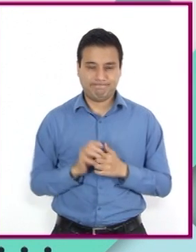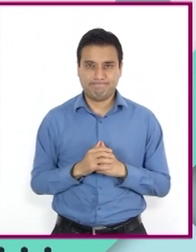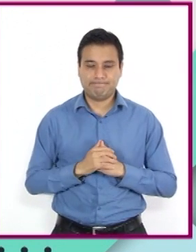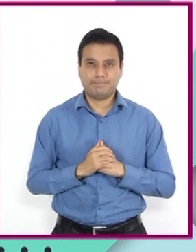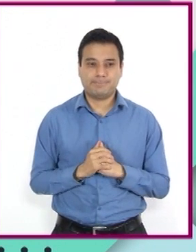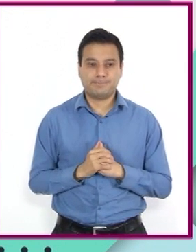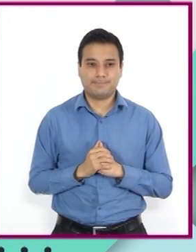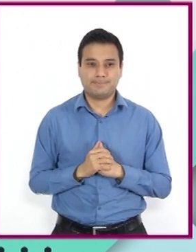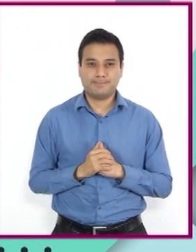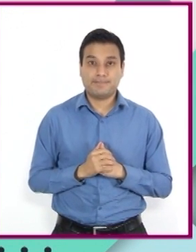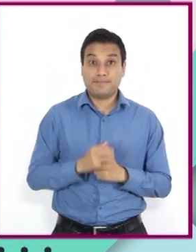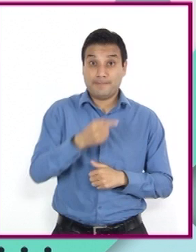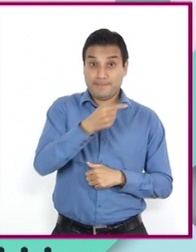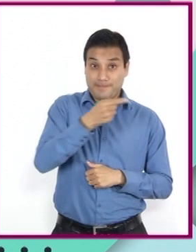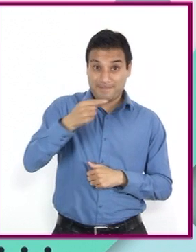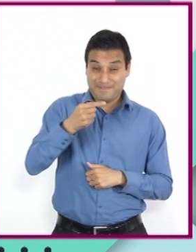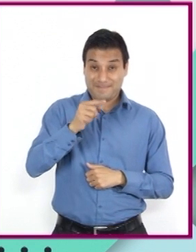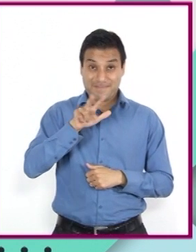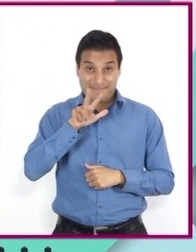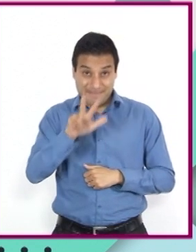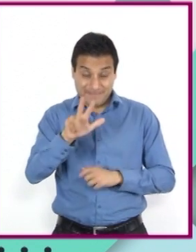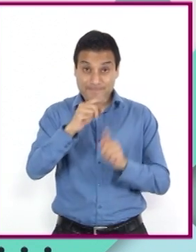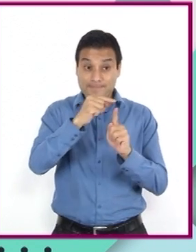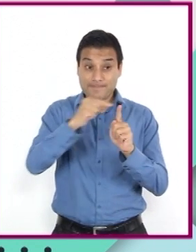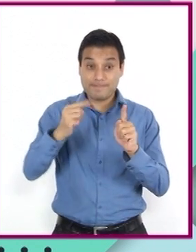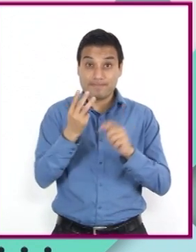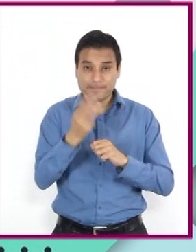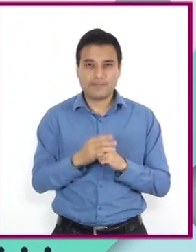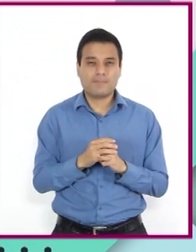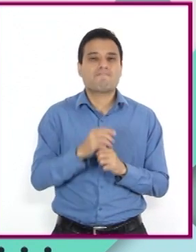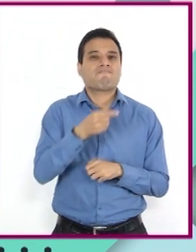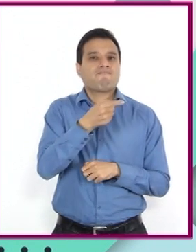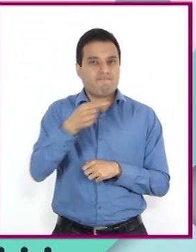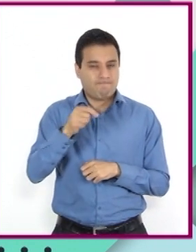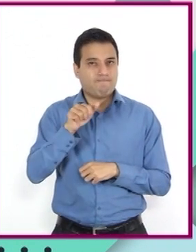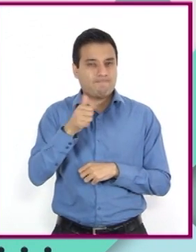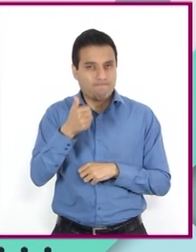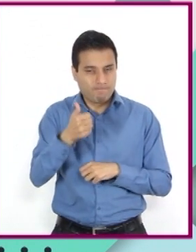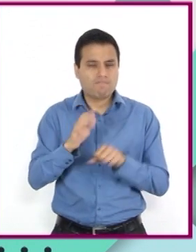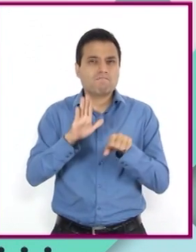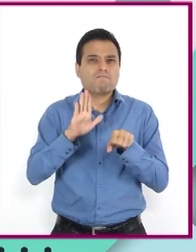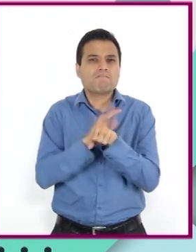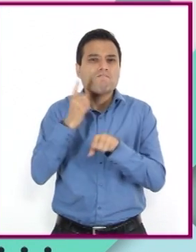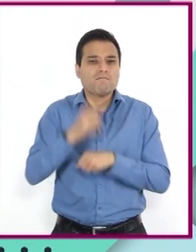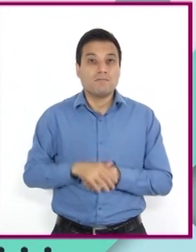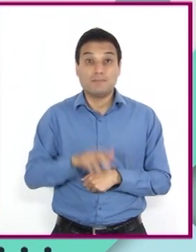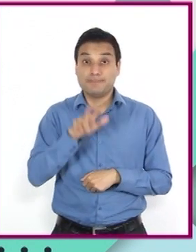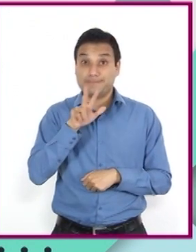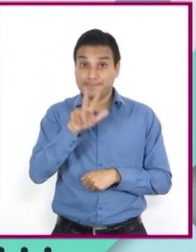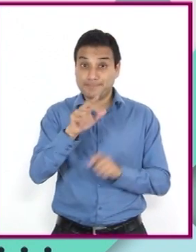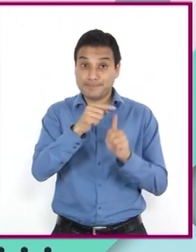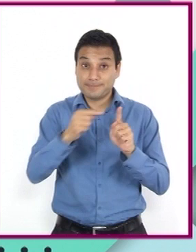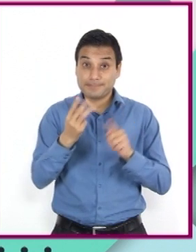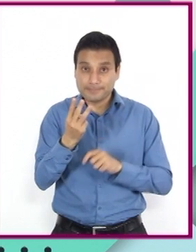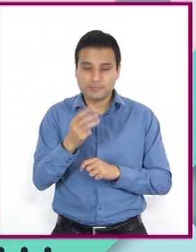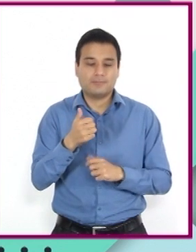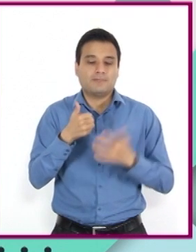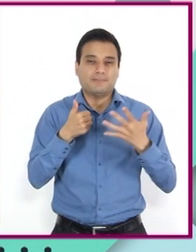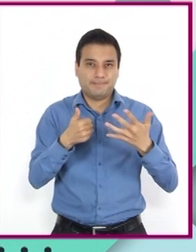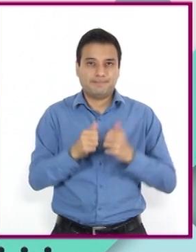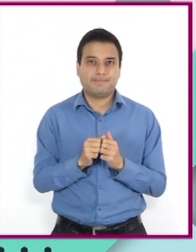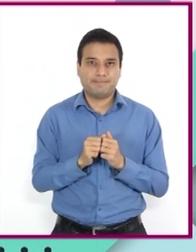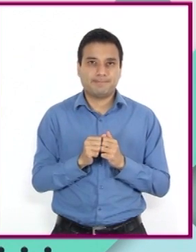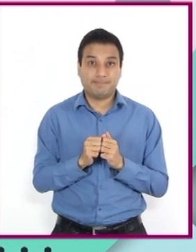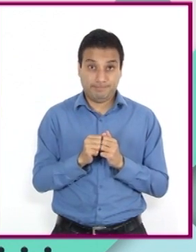18 negativo entre 3 es igual a 6 negativo, porque 18 entre 3 es 6 y un